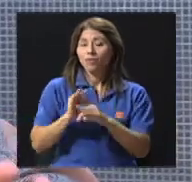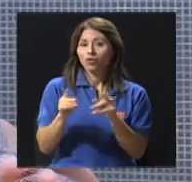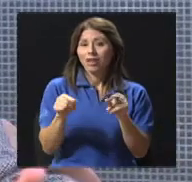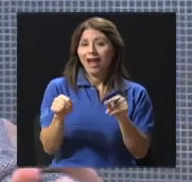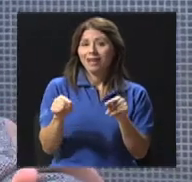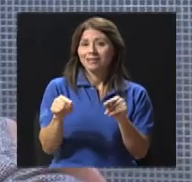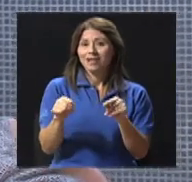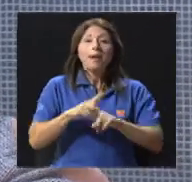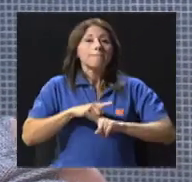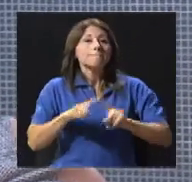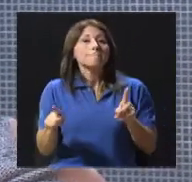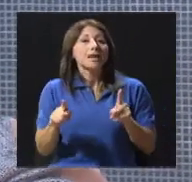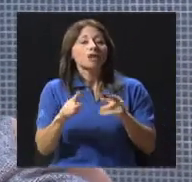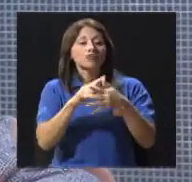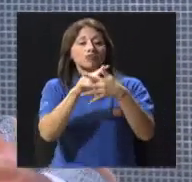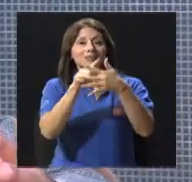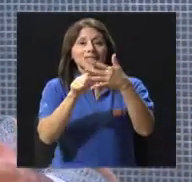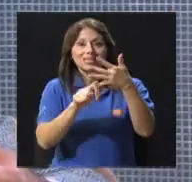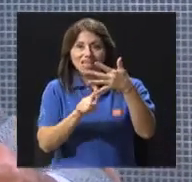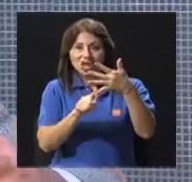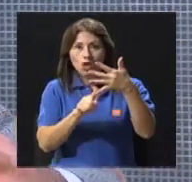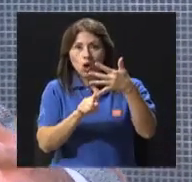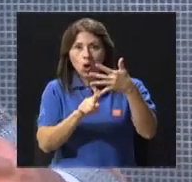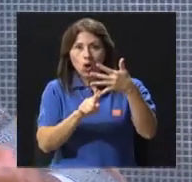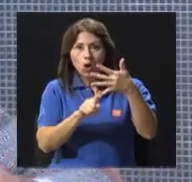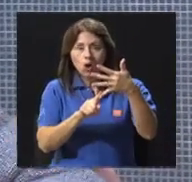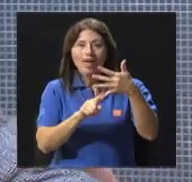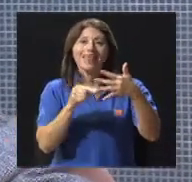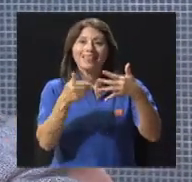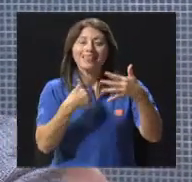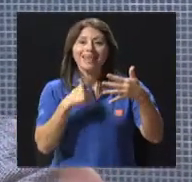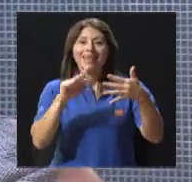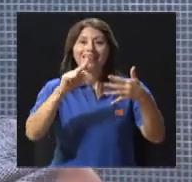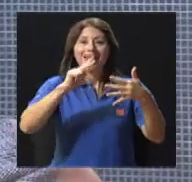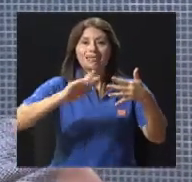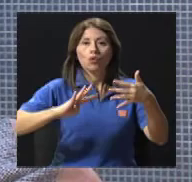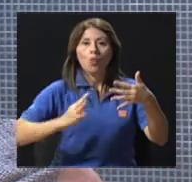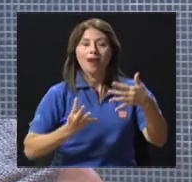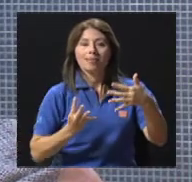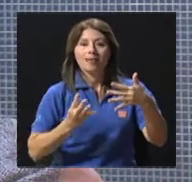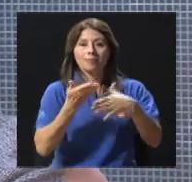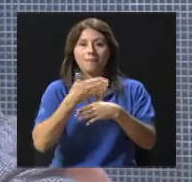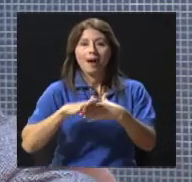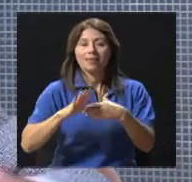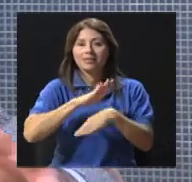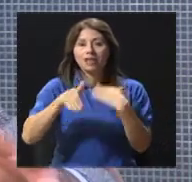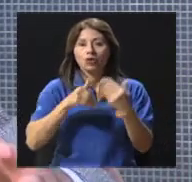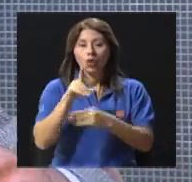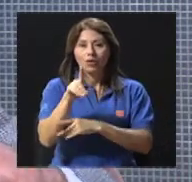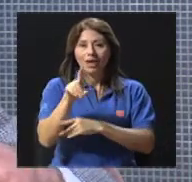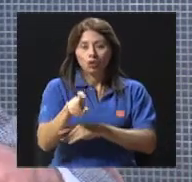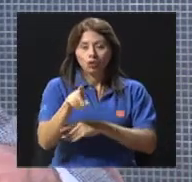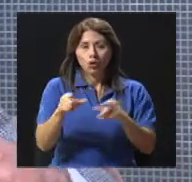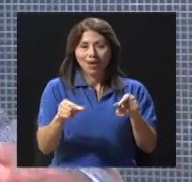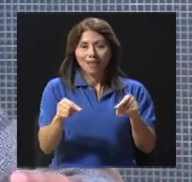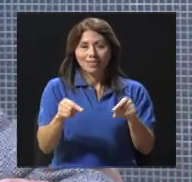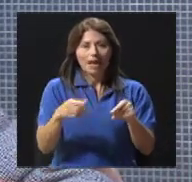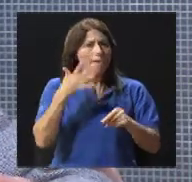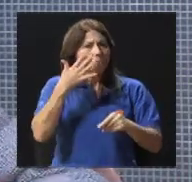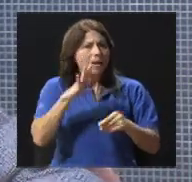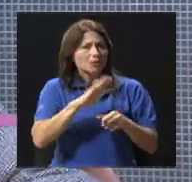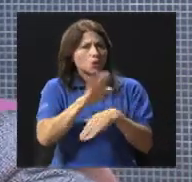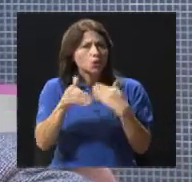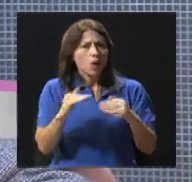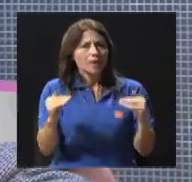embargo son 5 los que cargan con el peso de las 3/4 partes de todos los diagnósticos de cáncer. Y eso es una situación que es muy similar a nivel